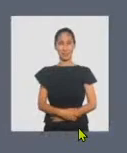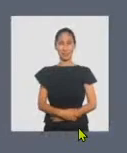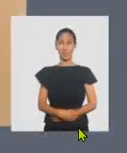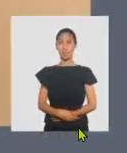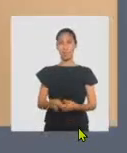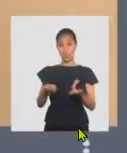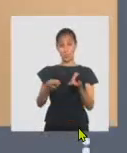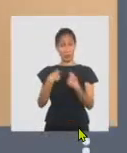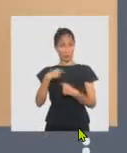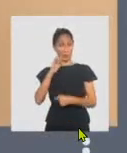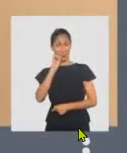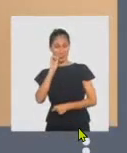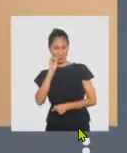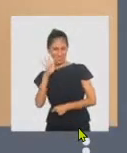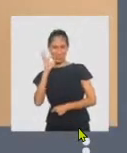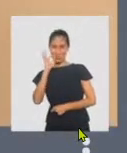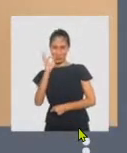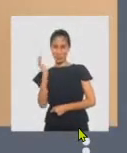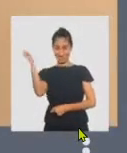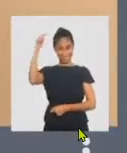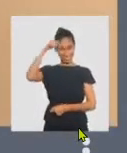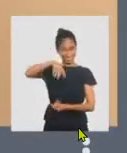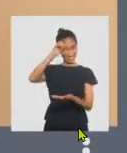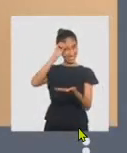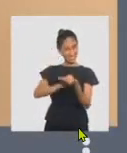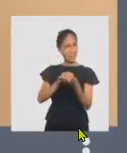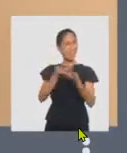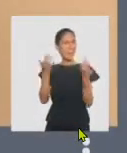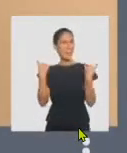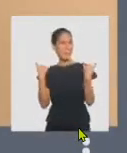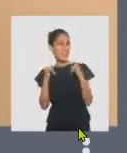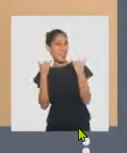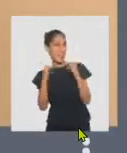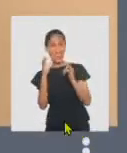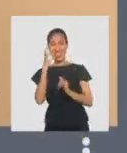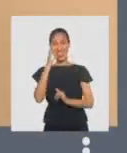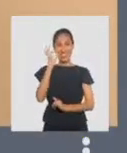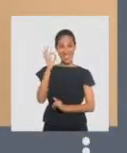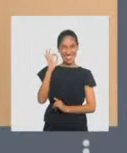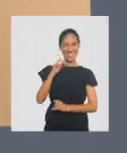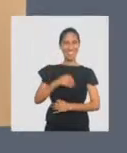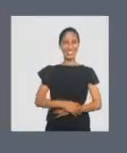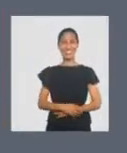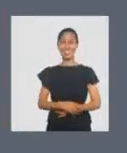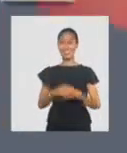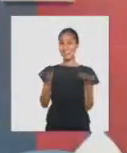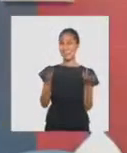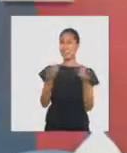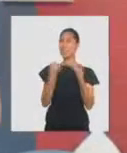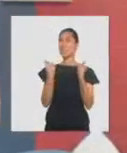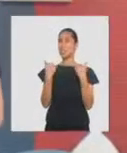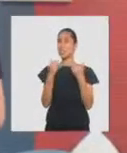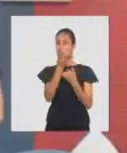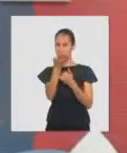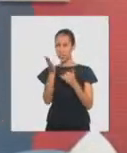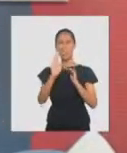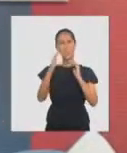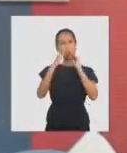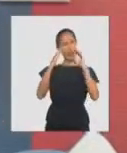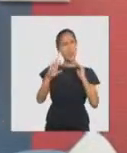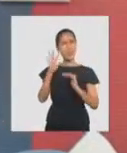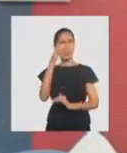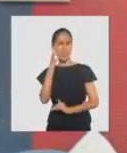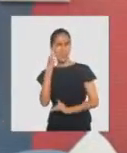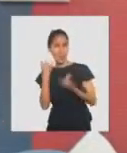Let's go. Y lo prometido es deuda. Ya estamos de regreso para jugar en inglés. Intente jugar desde